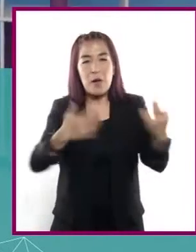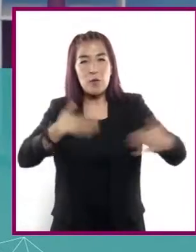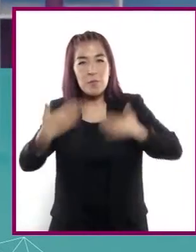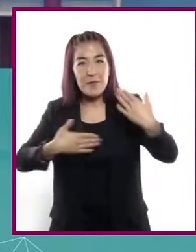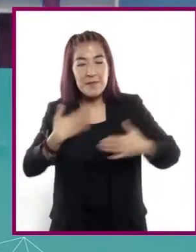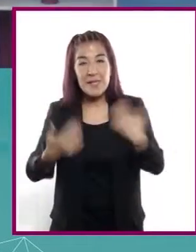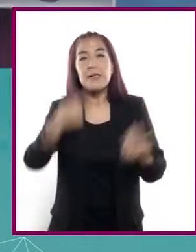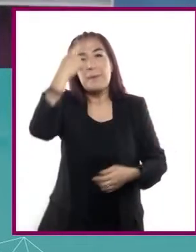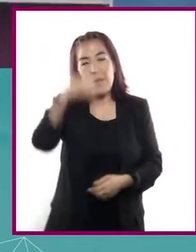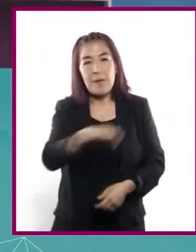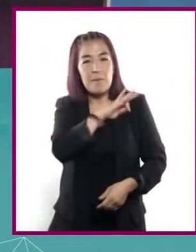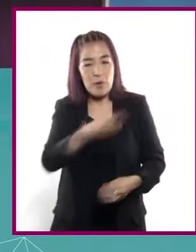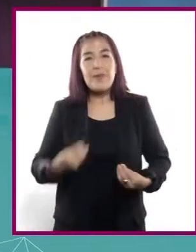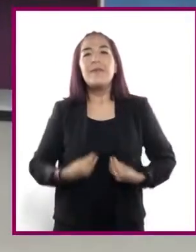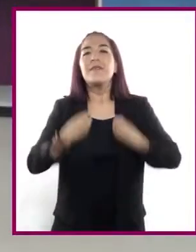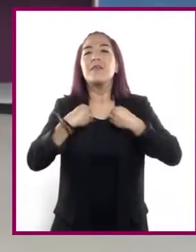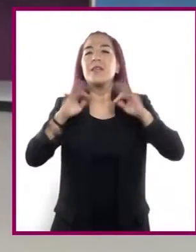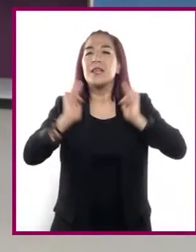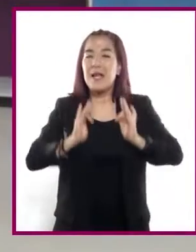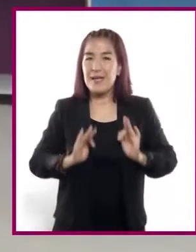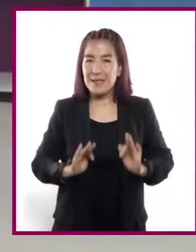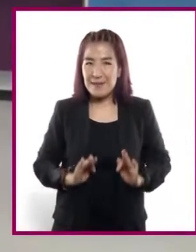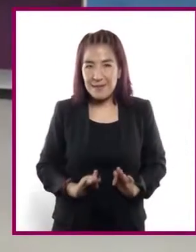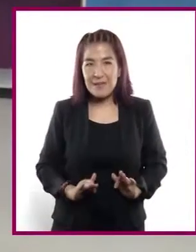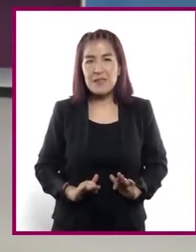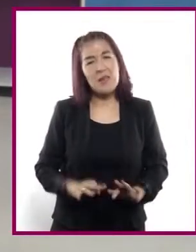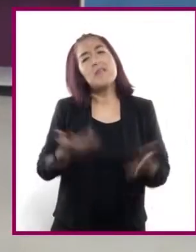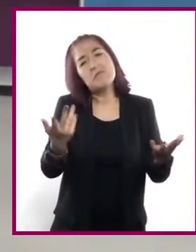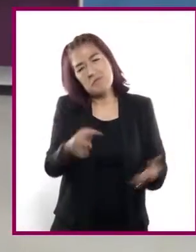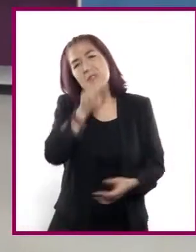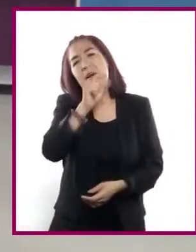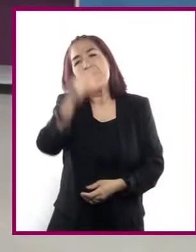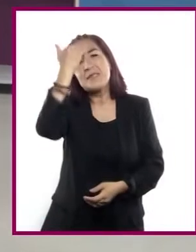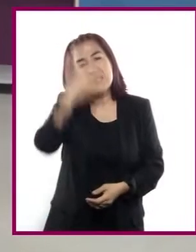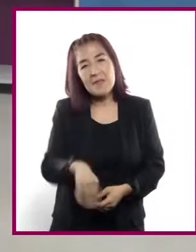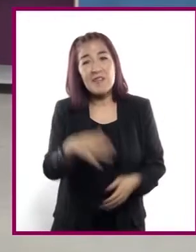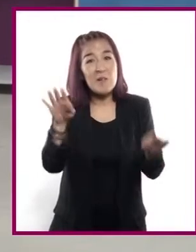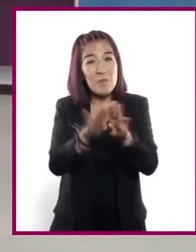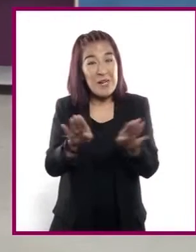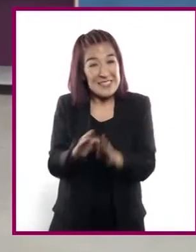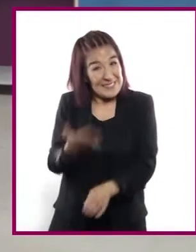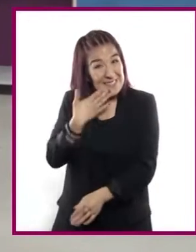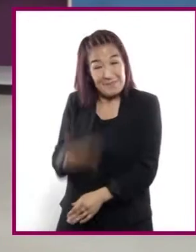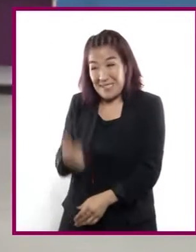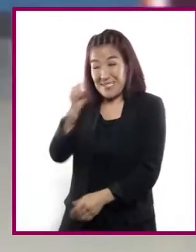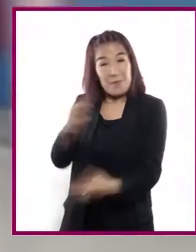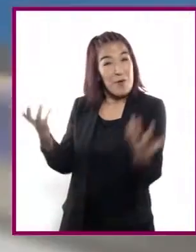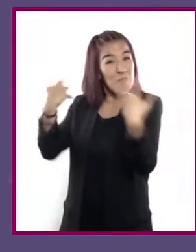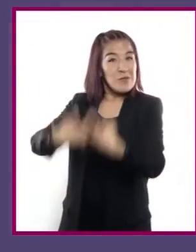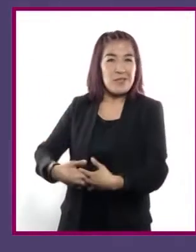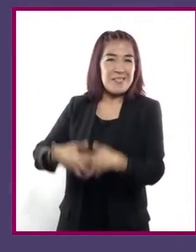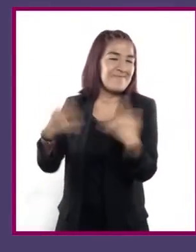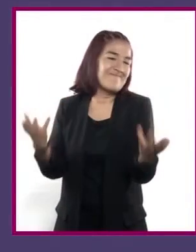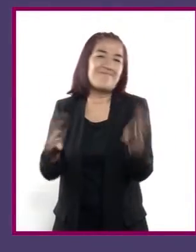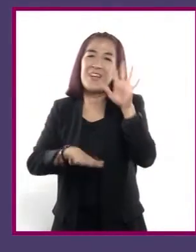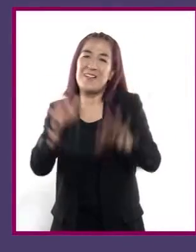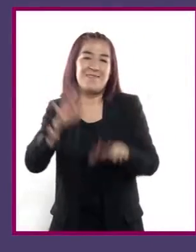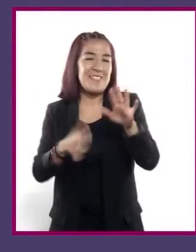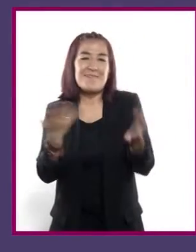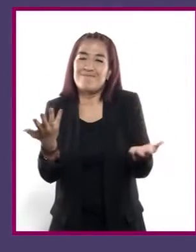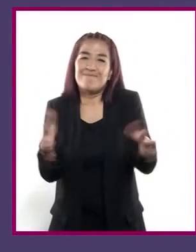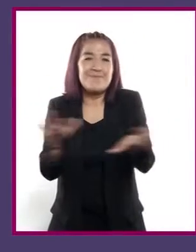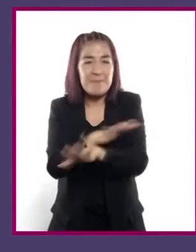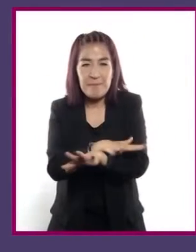permitan vivir en tranquilidad, aunque sabemos que no siempre funcionan bien las cosas. En